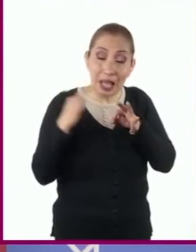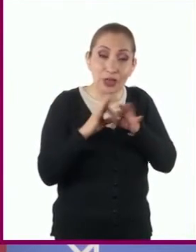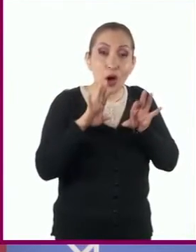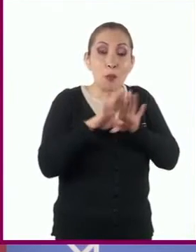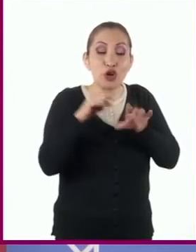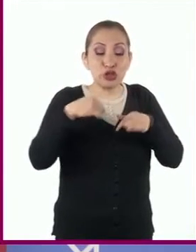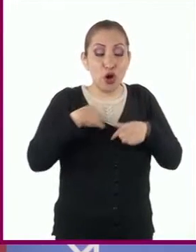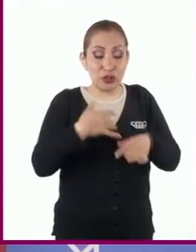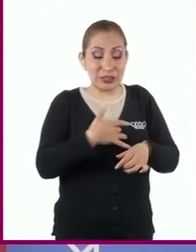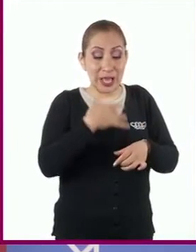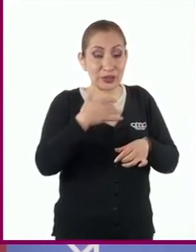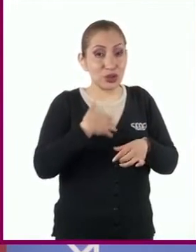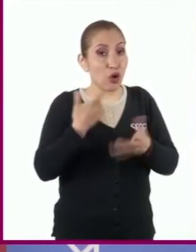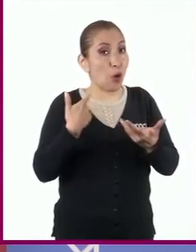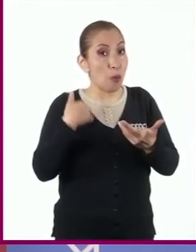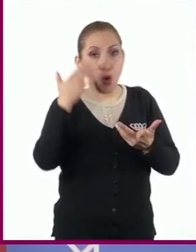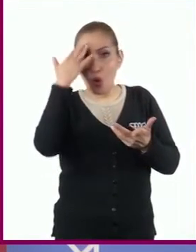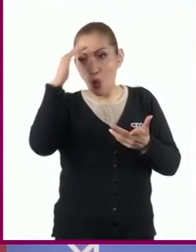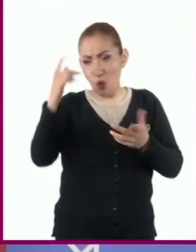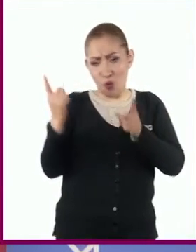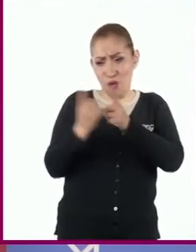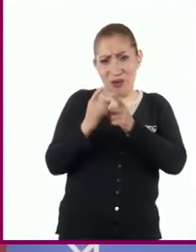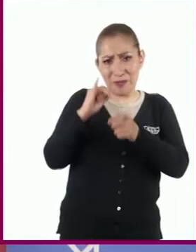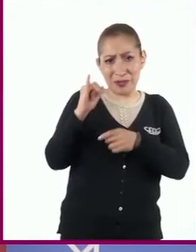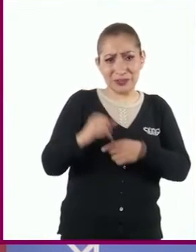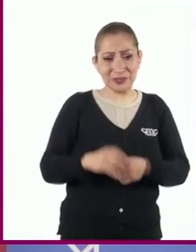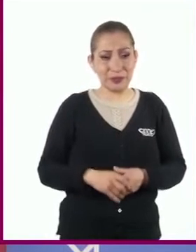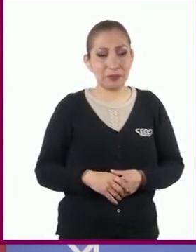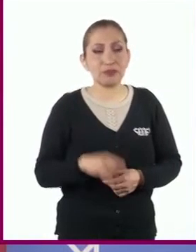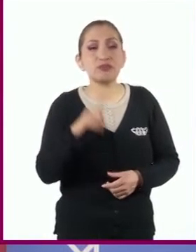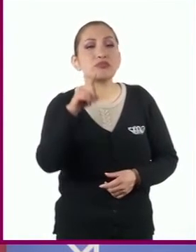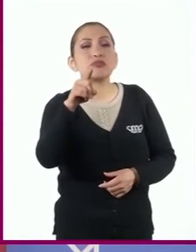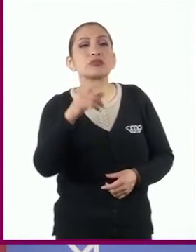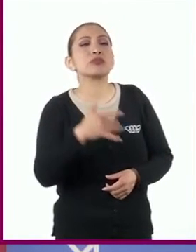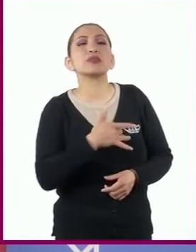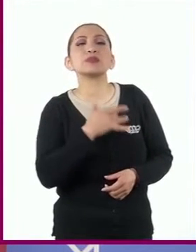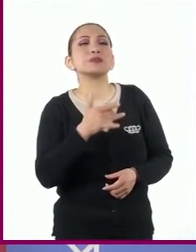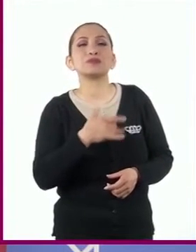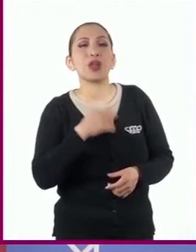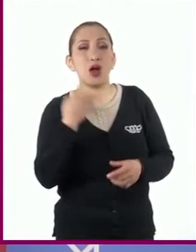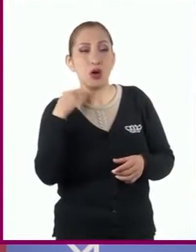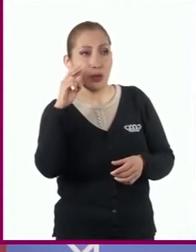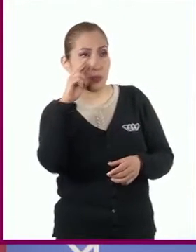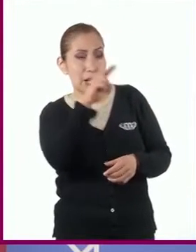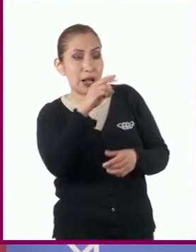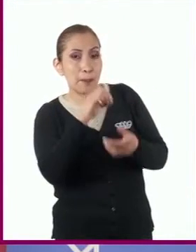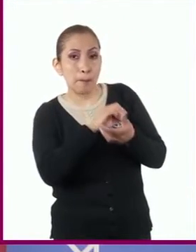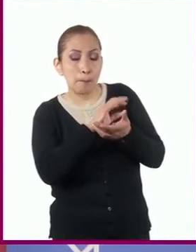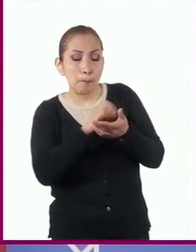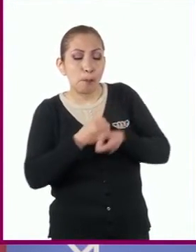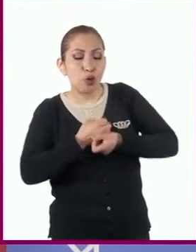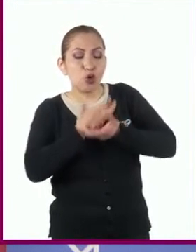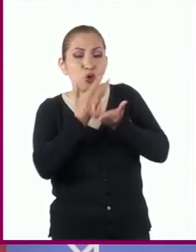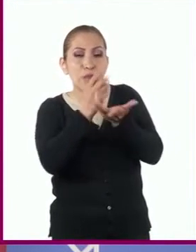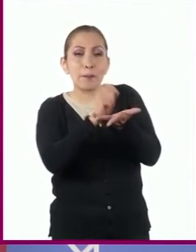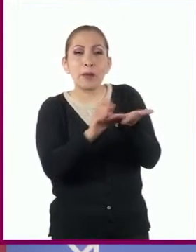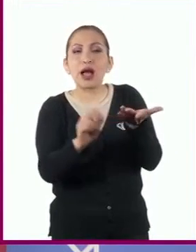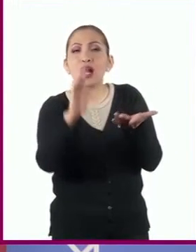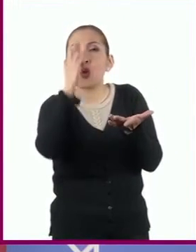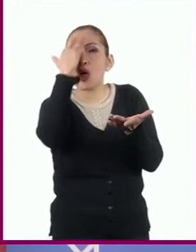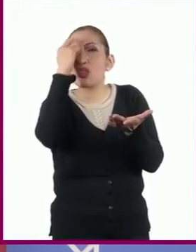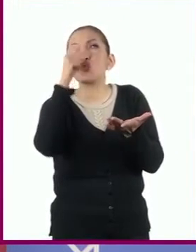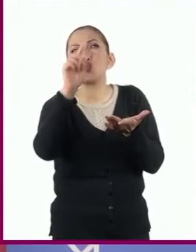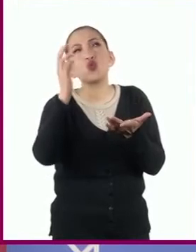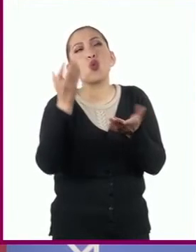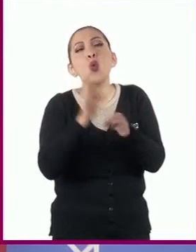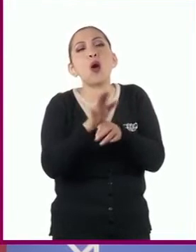me sentía yo sin que nos conozcamos. ¿Y ustedes qué sintieron al escuchar el poema? ¿Qué recuerdos les